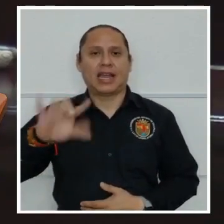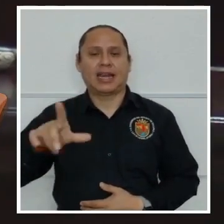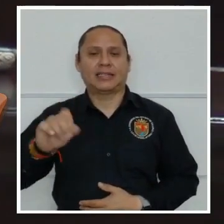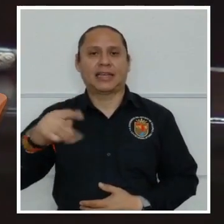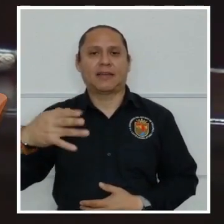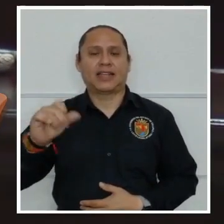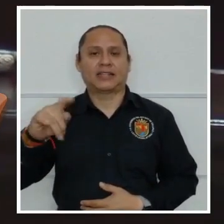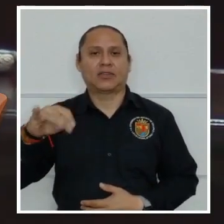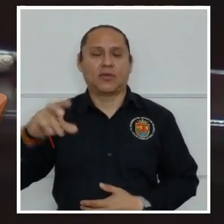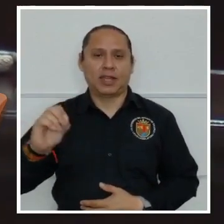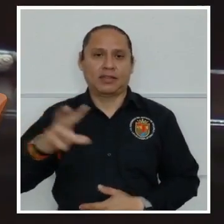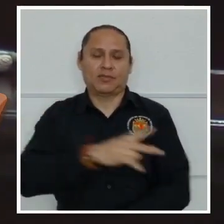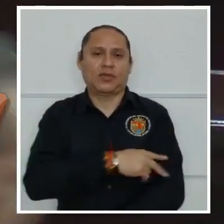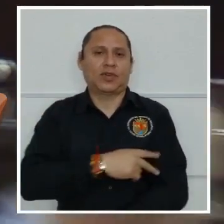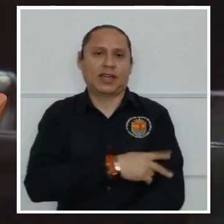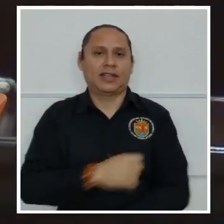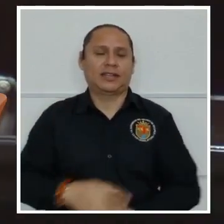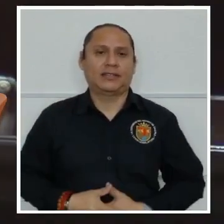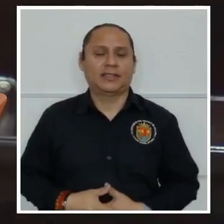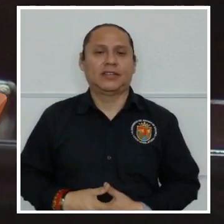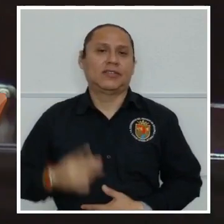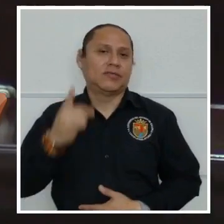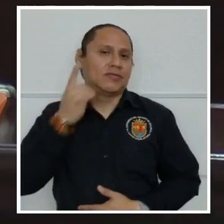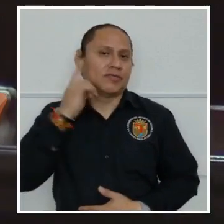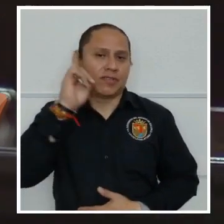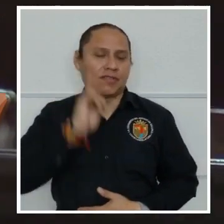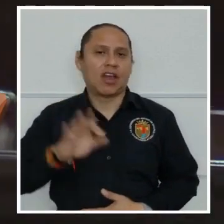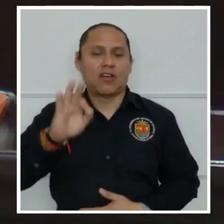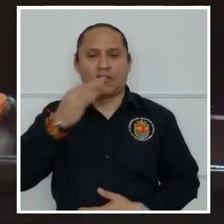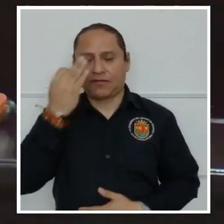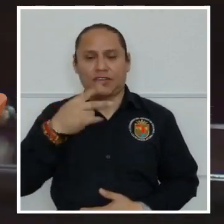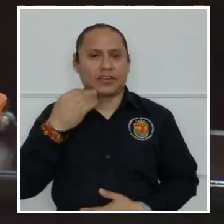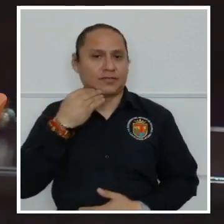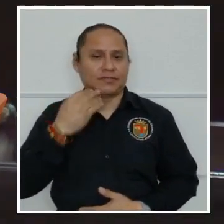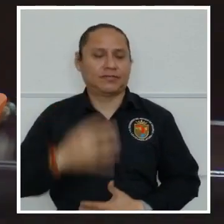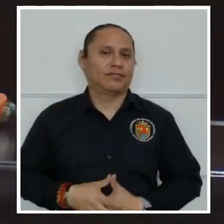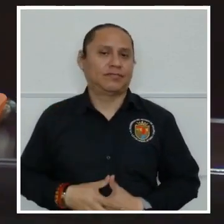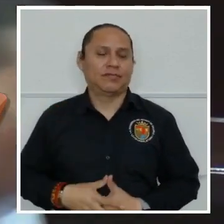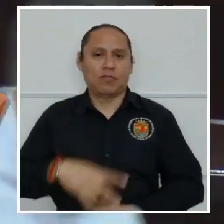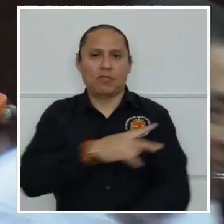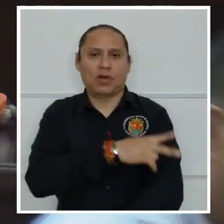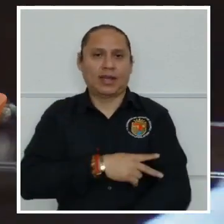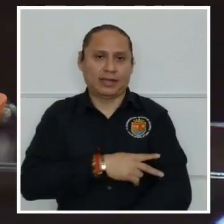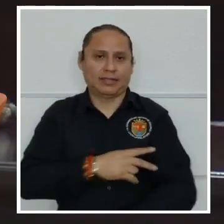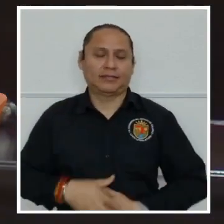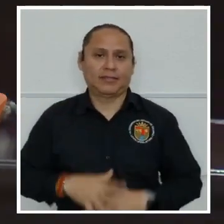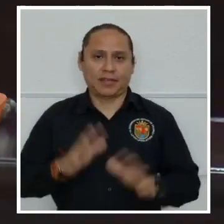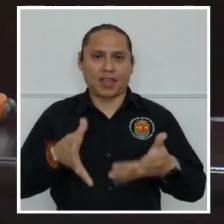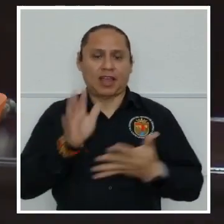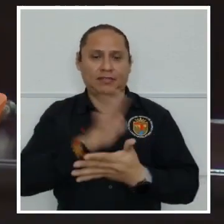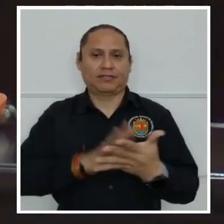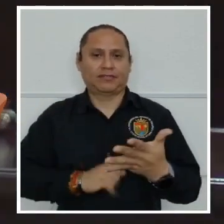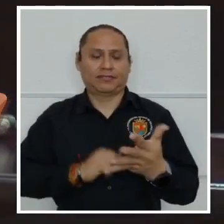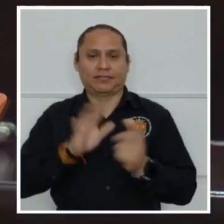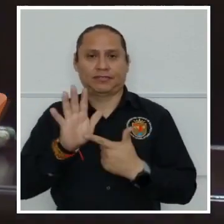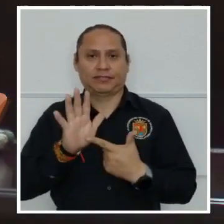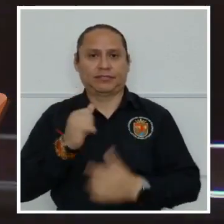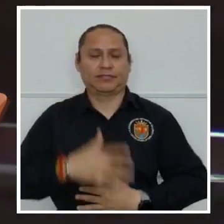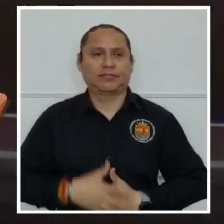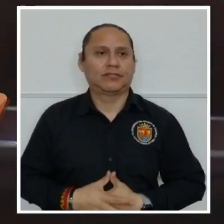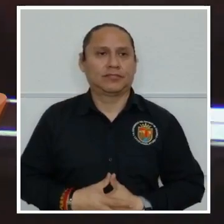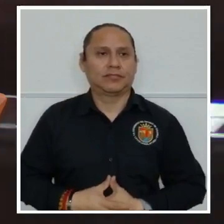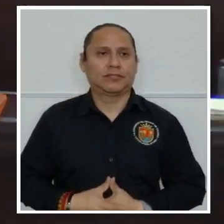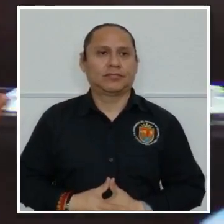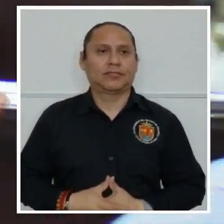Elizabeth Escobedo Morales, vocal, y diputada Flor de María Esponda Torres, vocal. Está leído el dictamen,